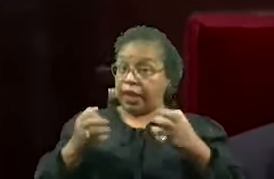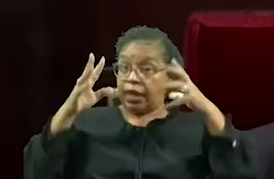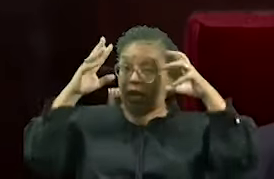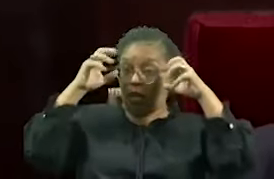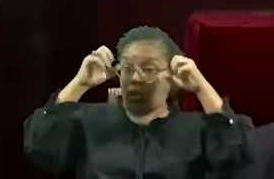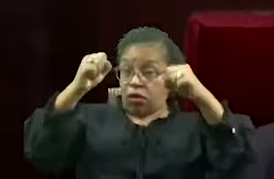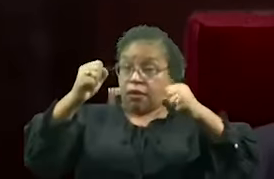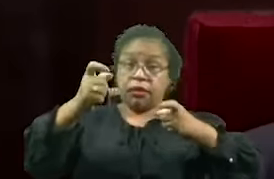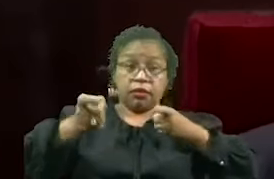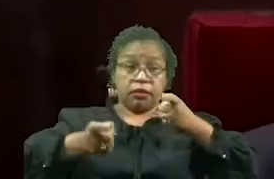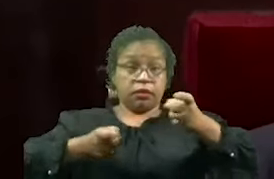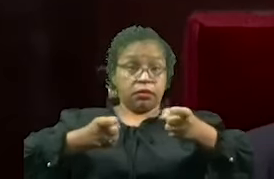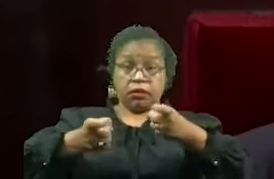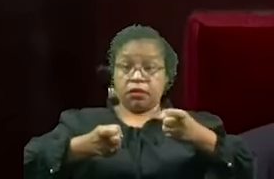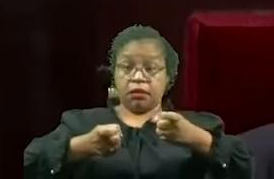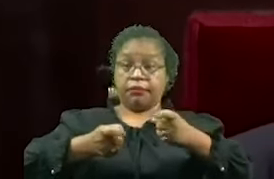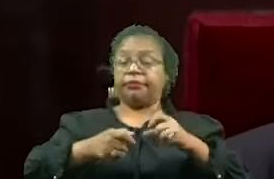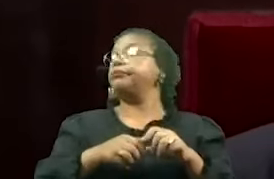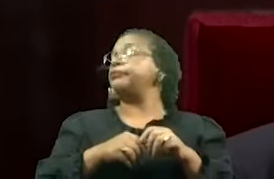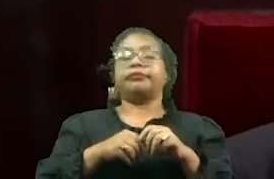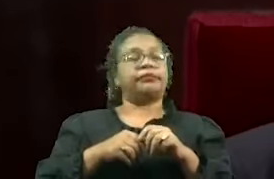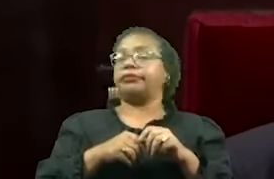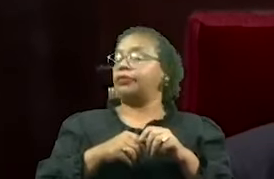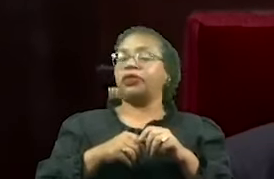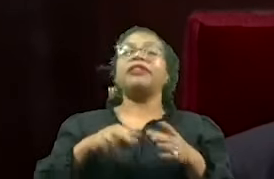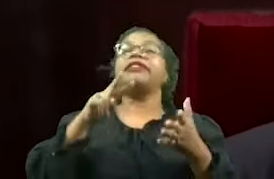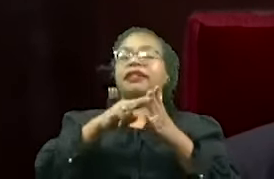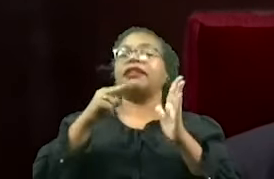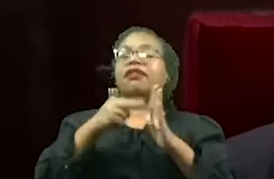compromiso claro con la alternancia en el